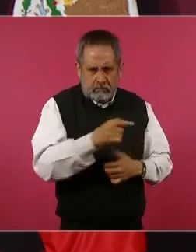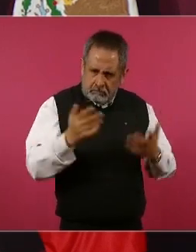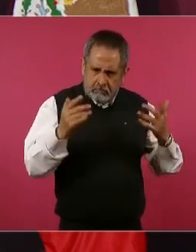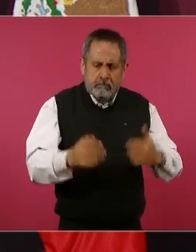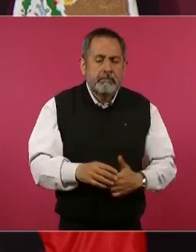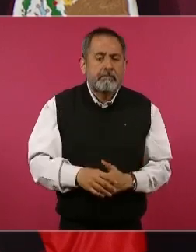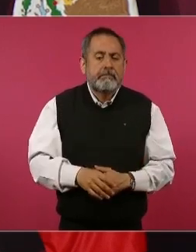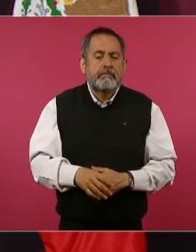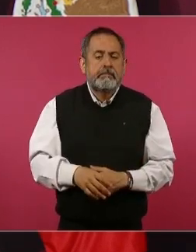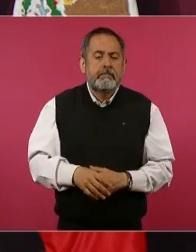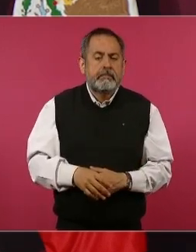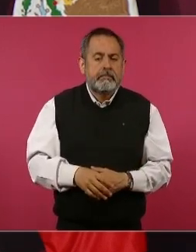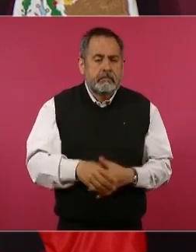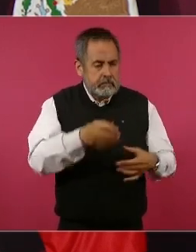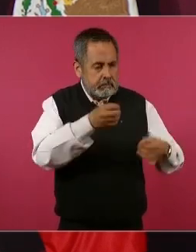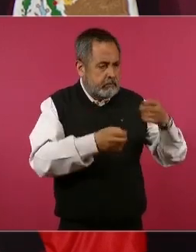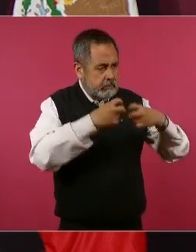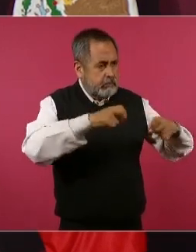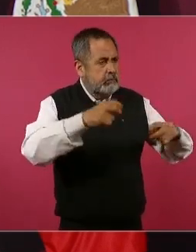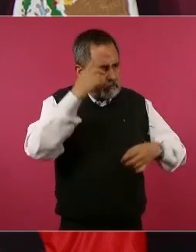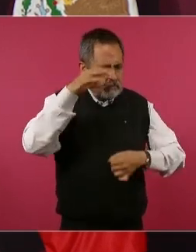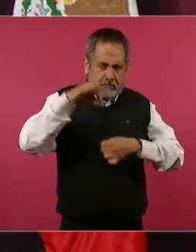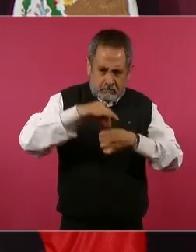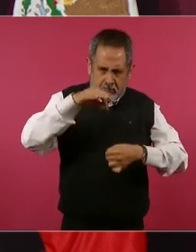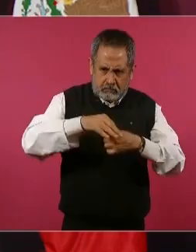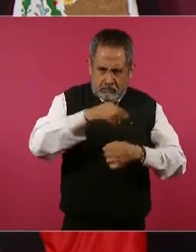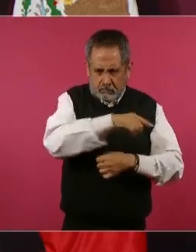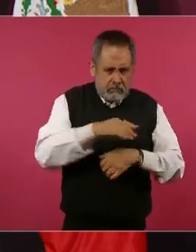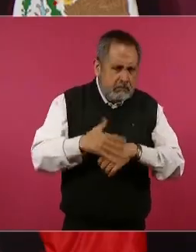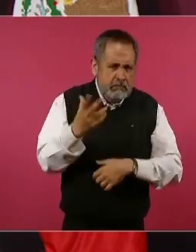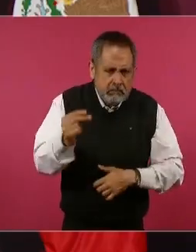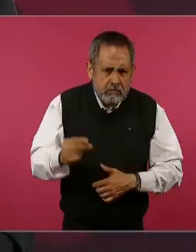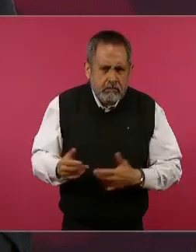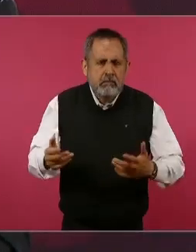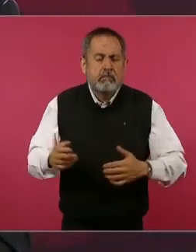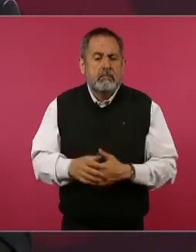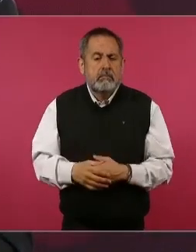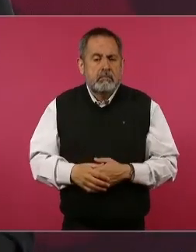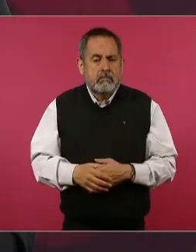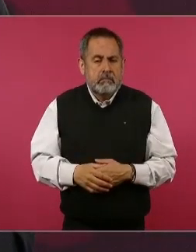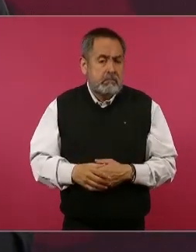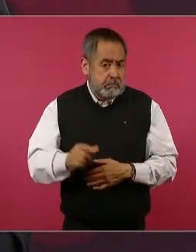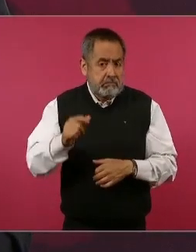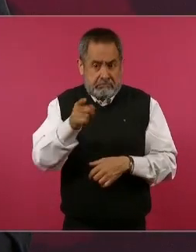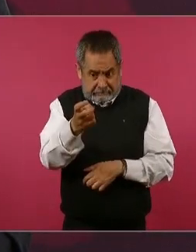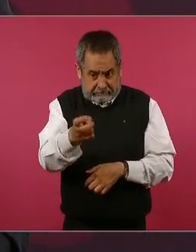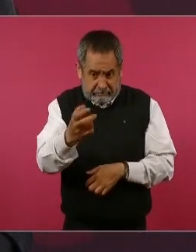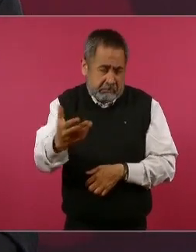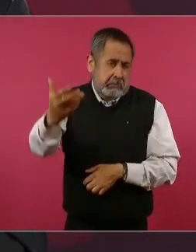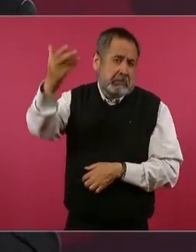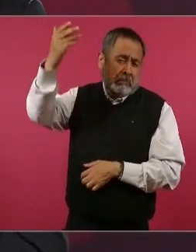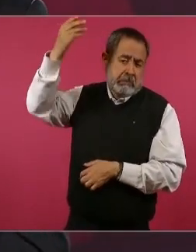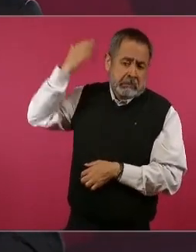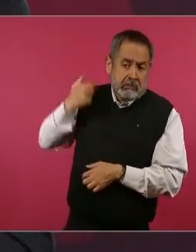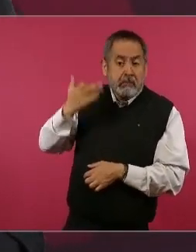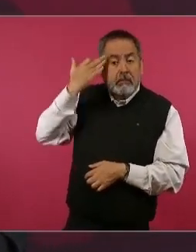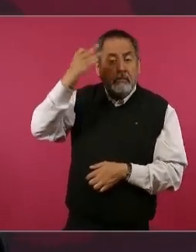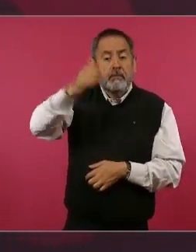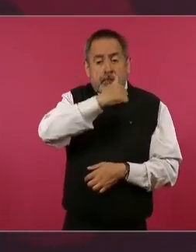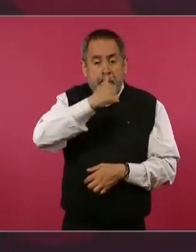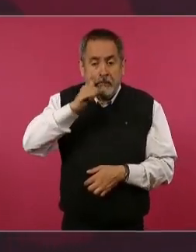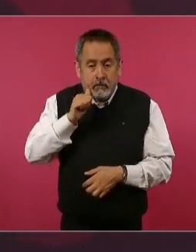los magistrados, los ministros. Además, ya se hizo en la época de